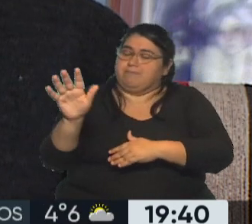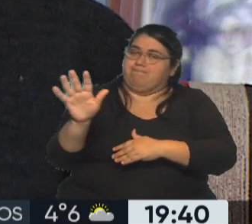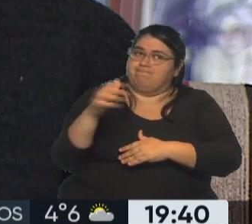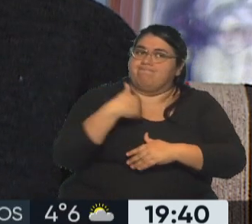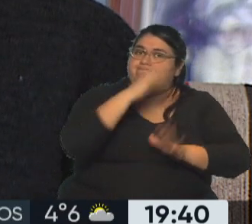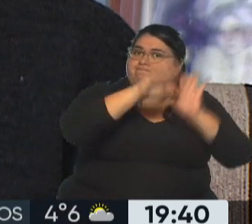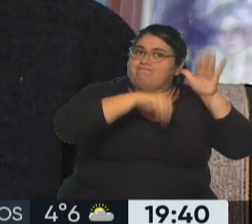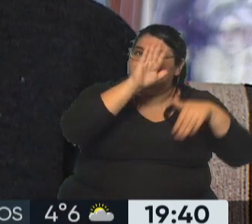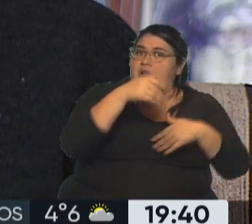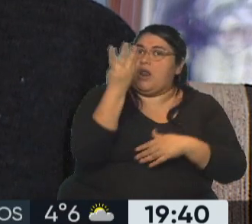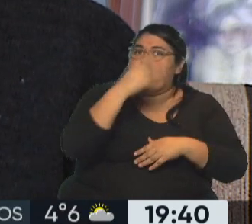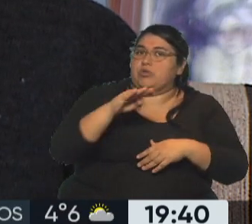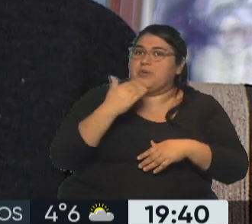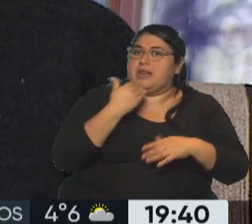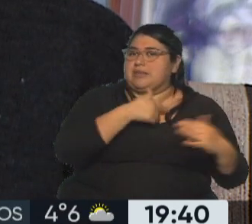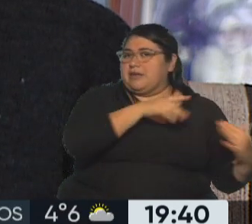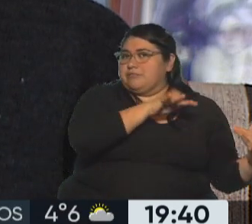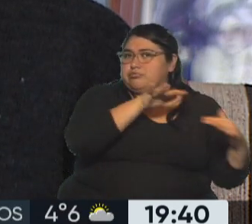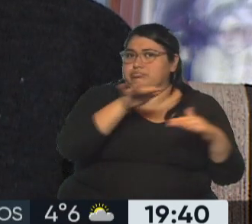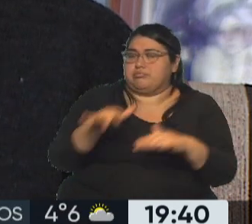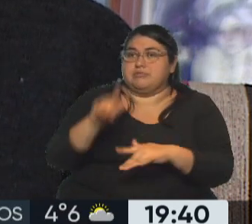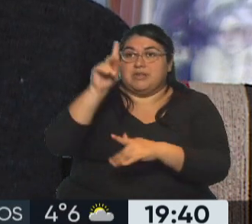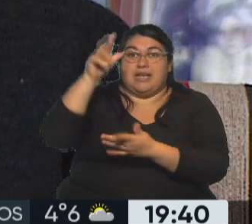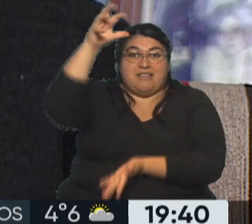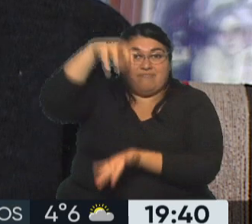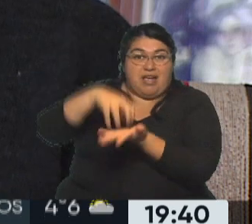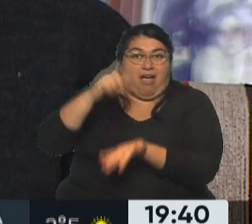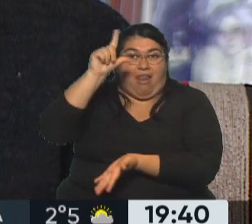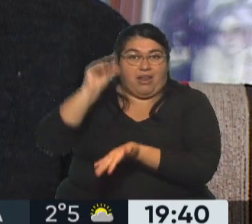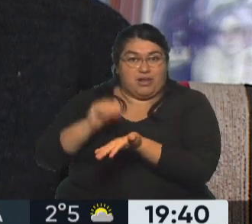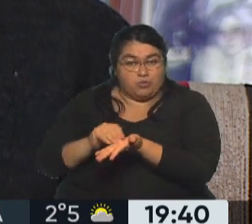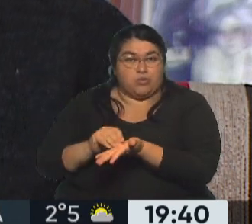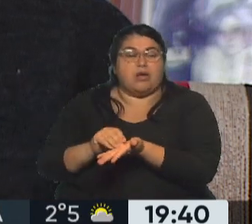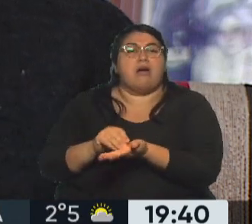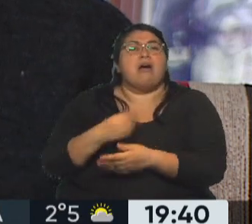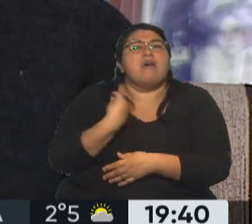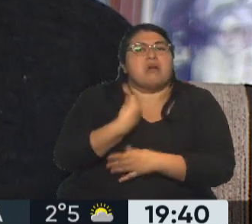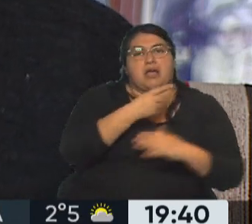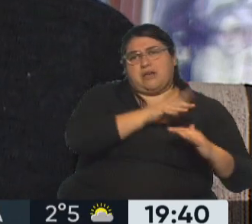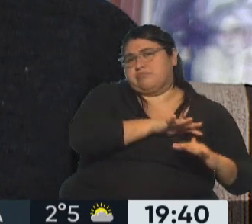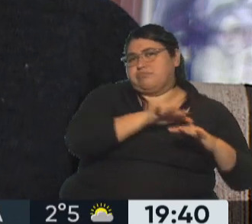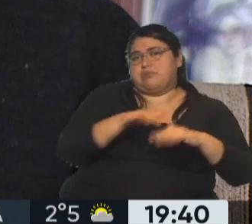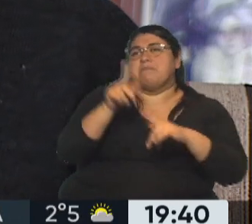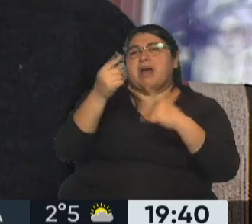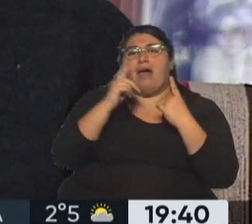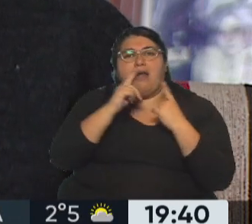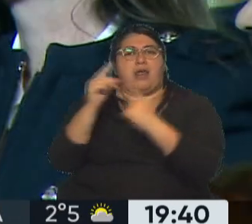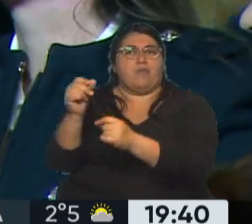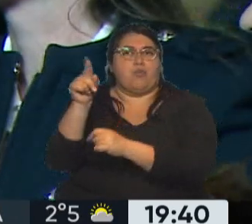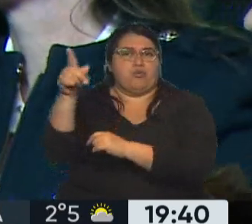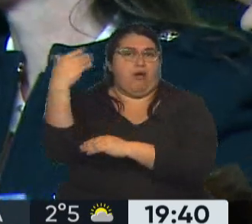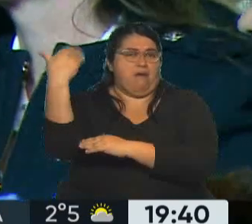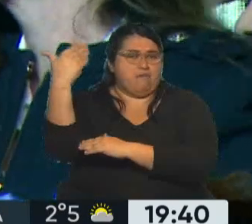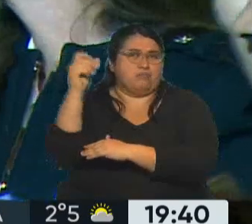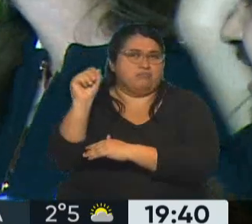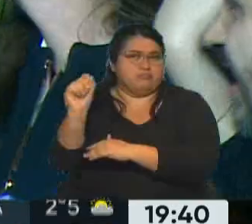a las 16:30 en la puerta de la legislatura de la ciudad de Buenos Aires para desde ya repudiar estas